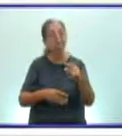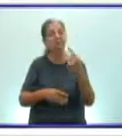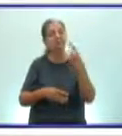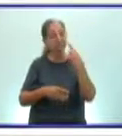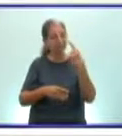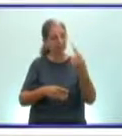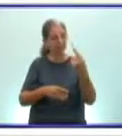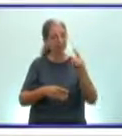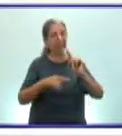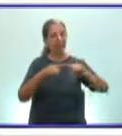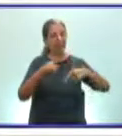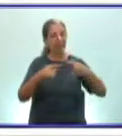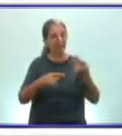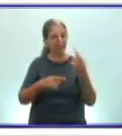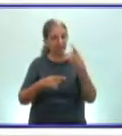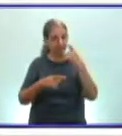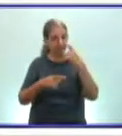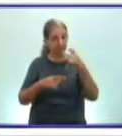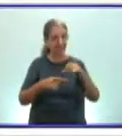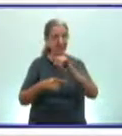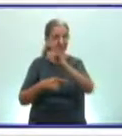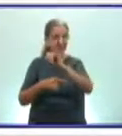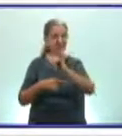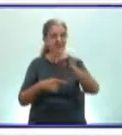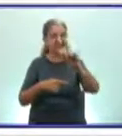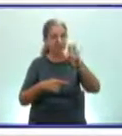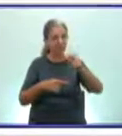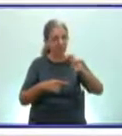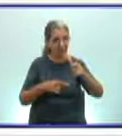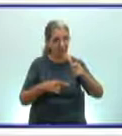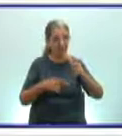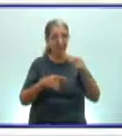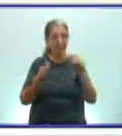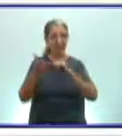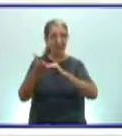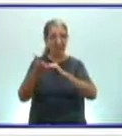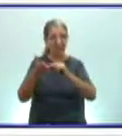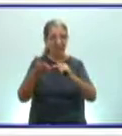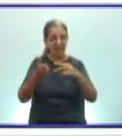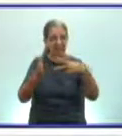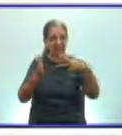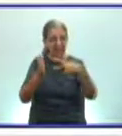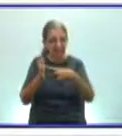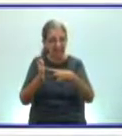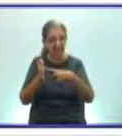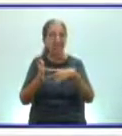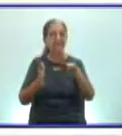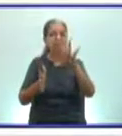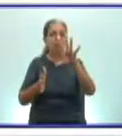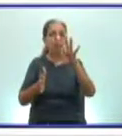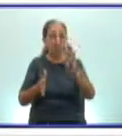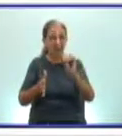La adición nos dio 610, lo dividimos por 50 y nos da